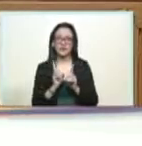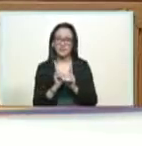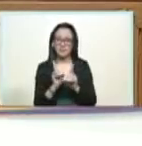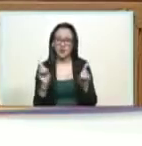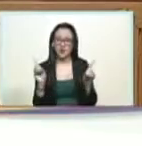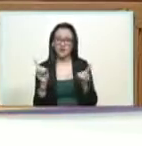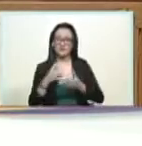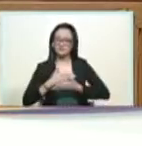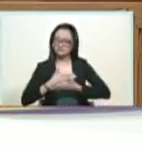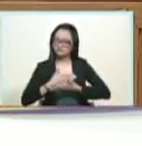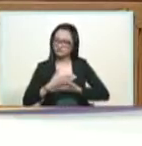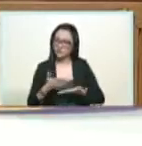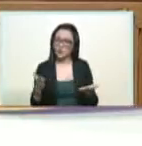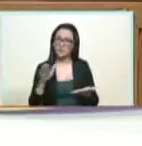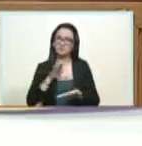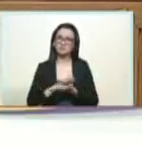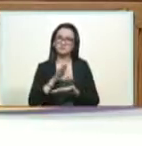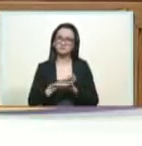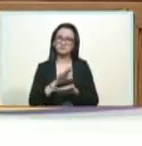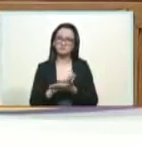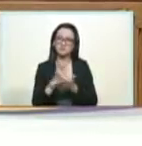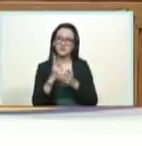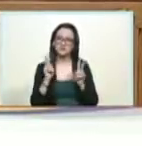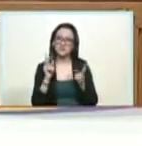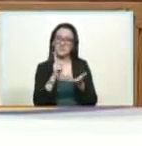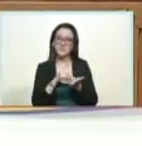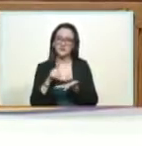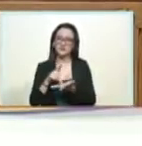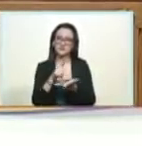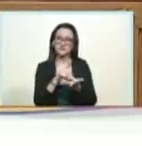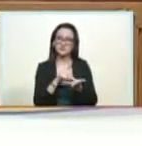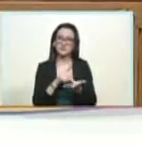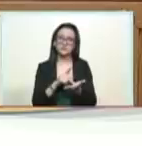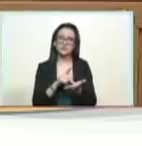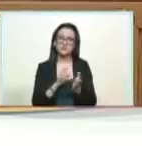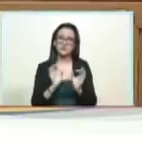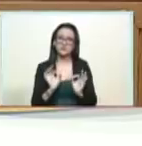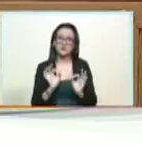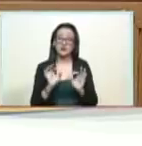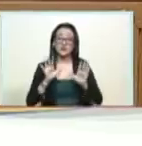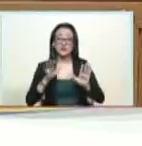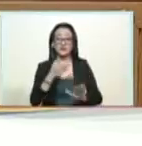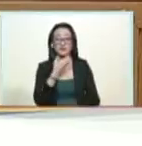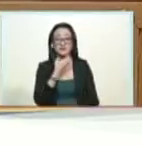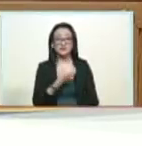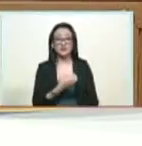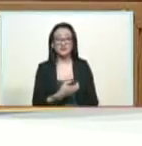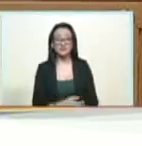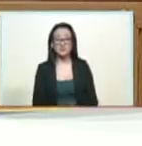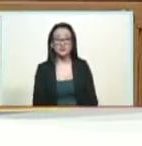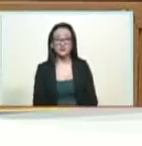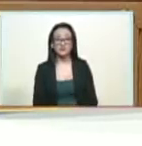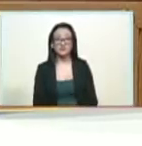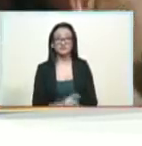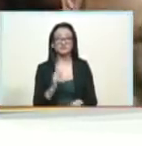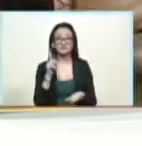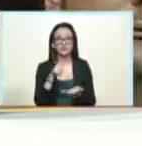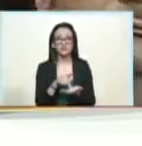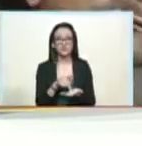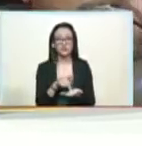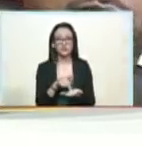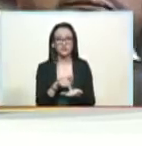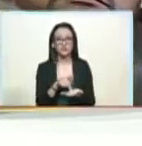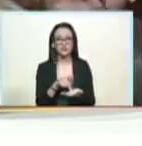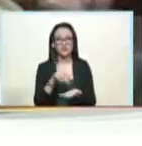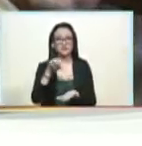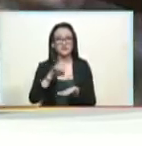democrática, abierta, pacífica, participativa, y el 10 de diciembre acudió